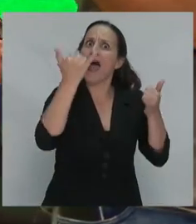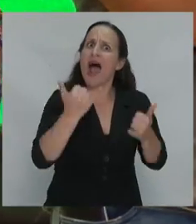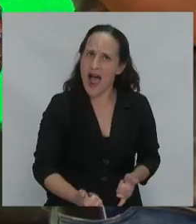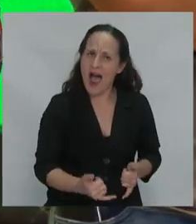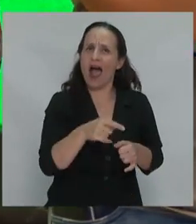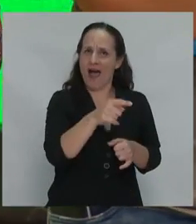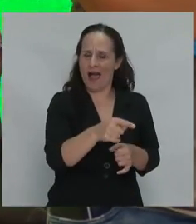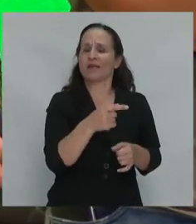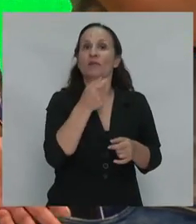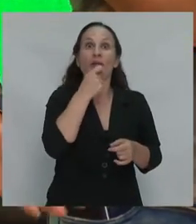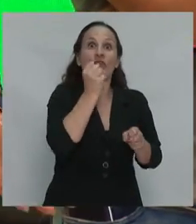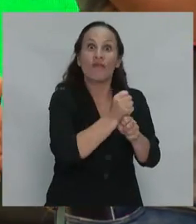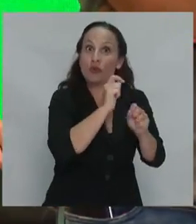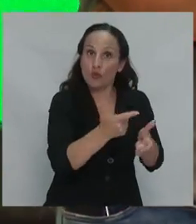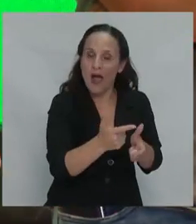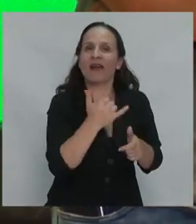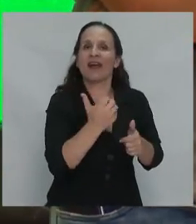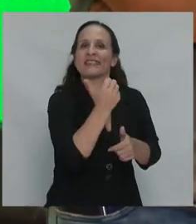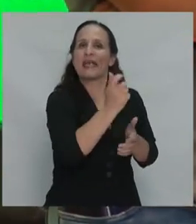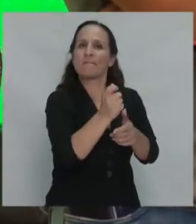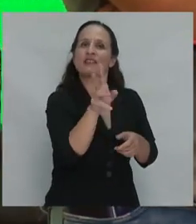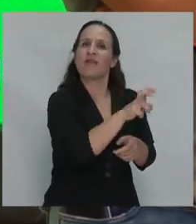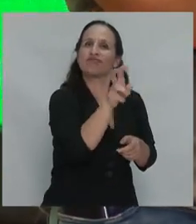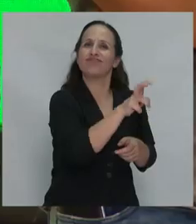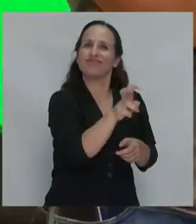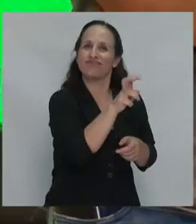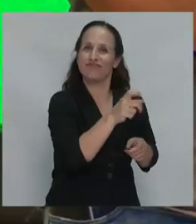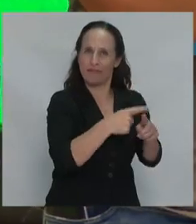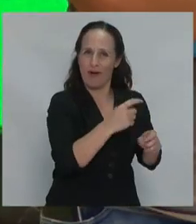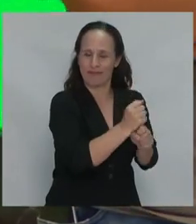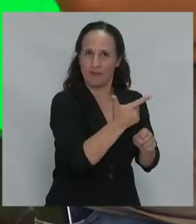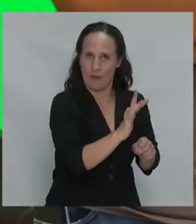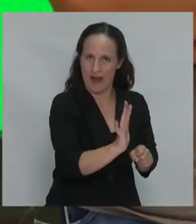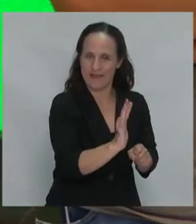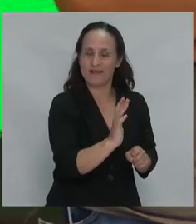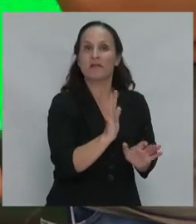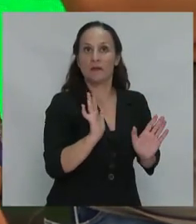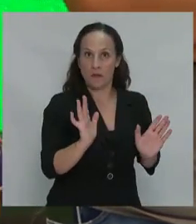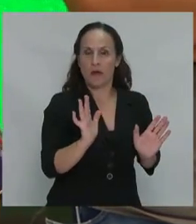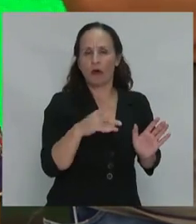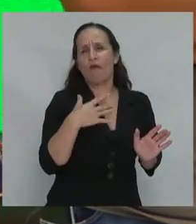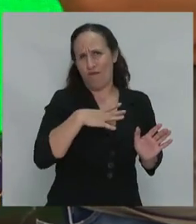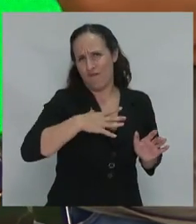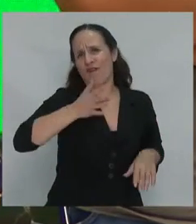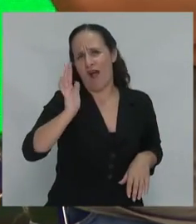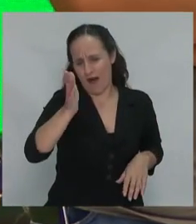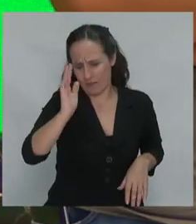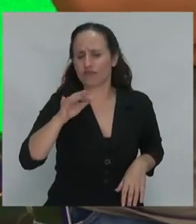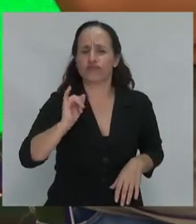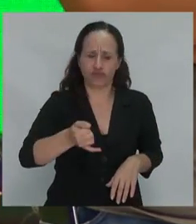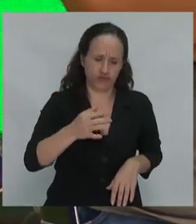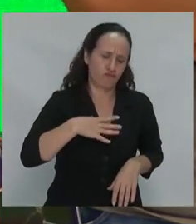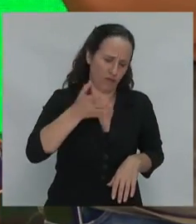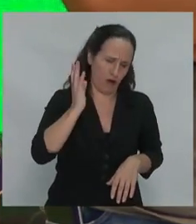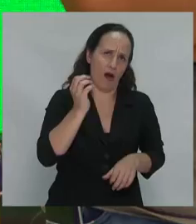a seis meses son realmente las cosas que hemos podido cambiar nos queda mucho por hacer si nos queda mucho